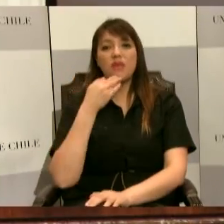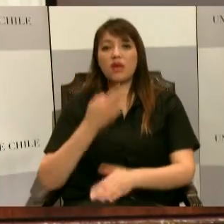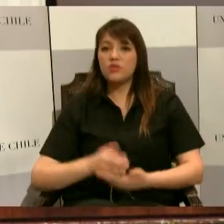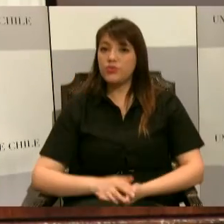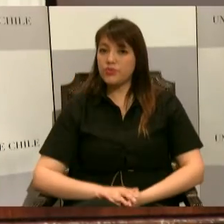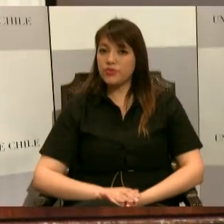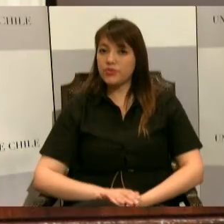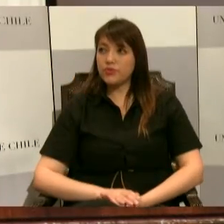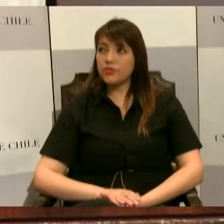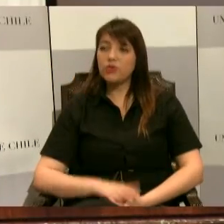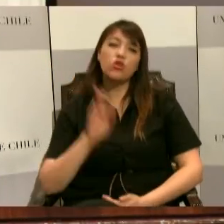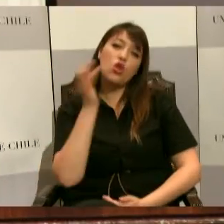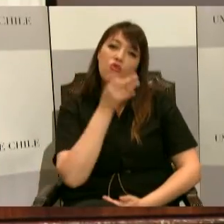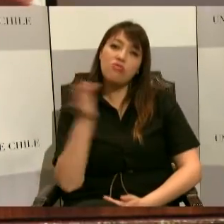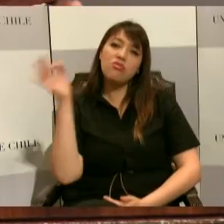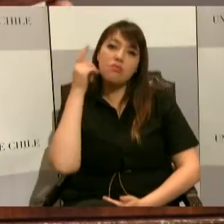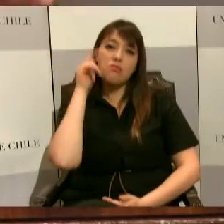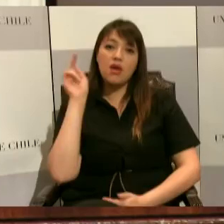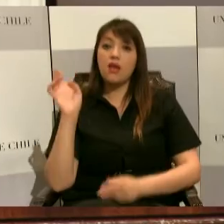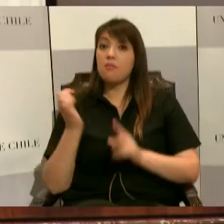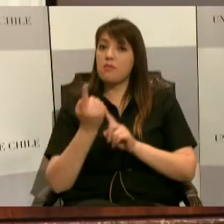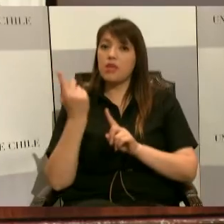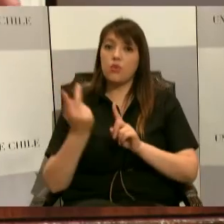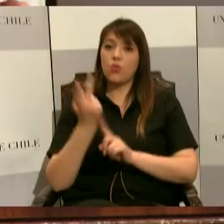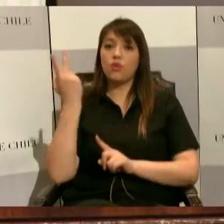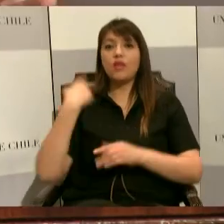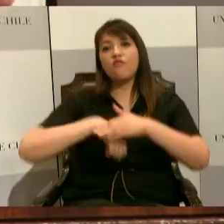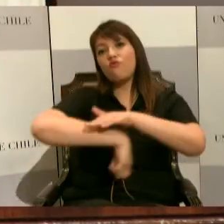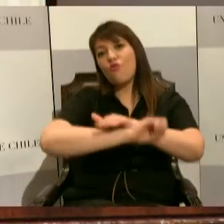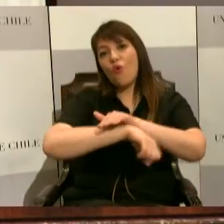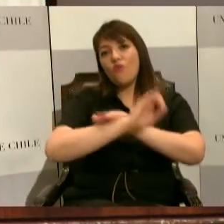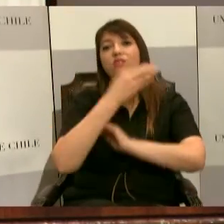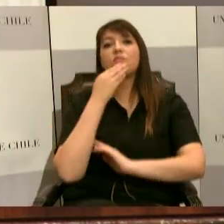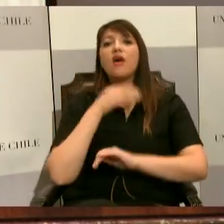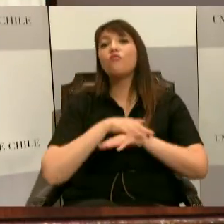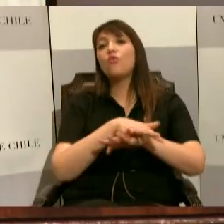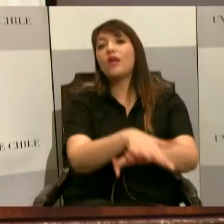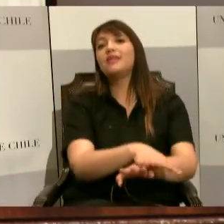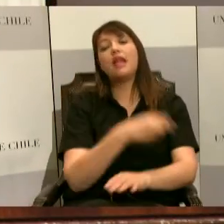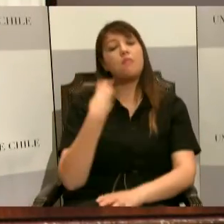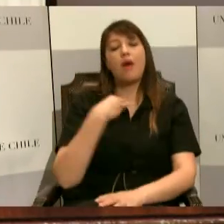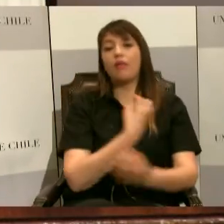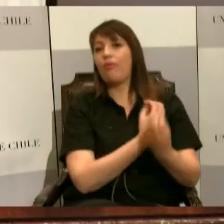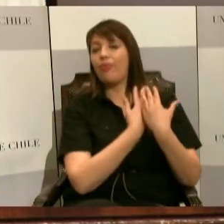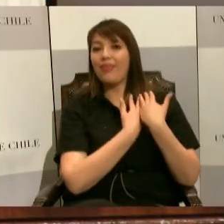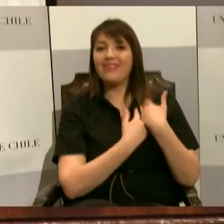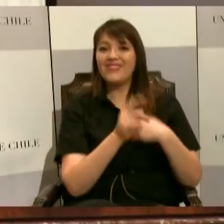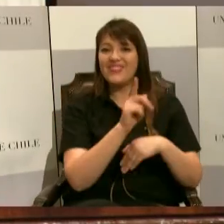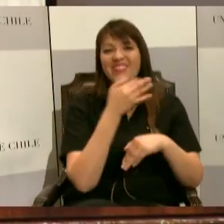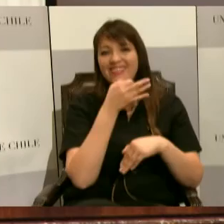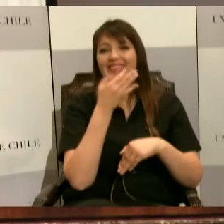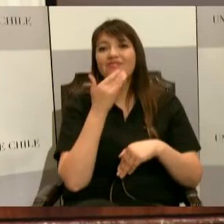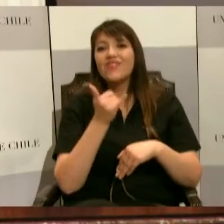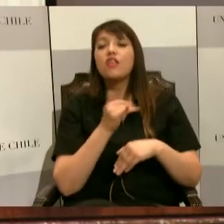acá, no lo voy a decir, que es como la primera A, digamos, en el fútbol, pero esto es una influencia del partido del martes que todavía está...